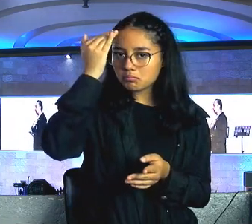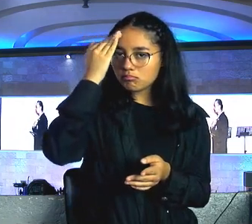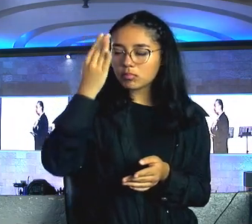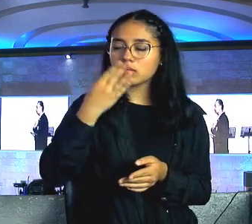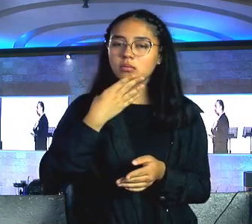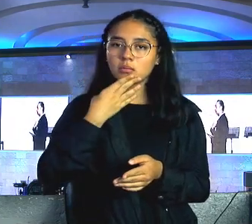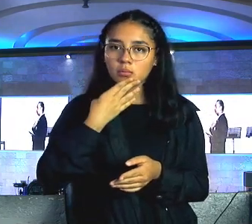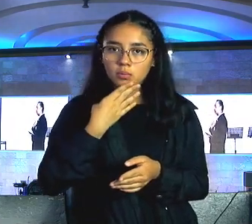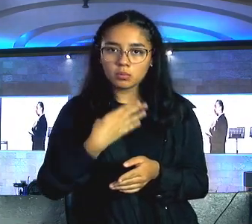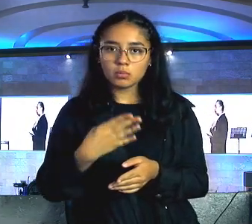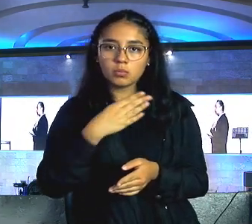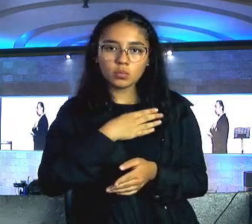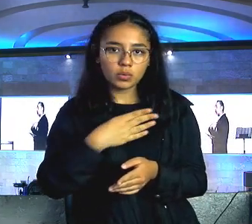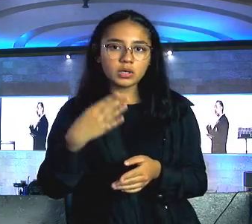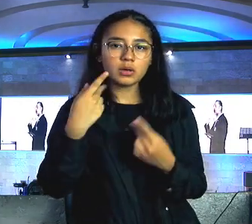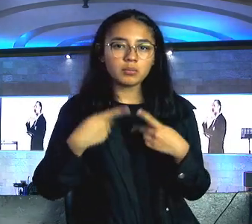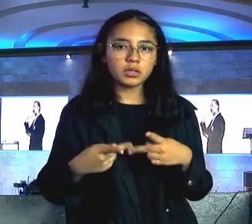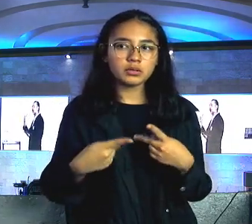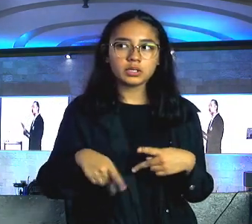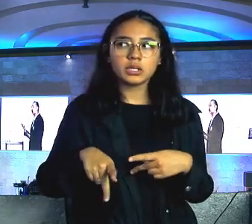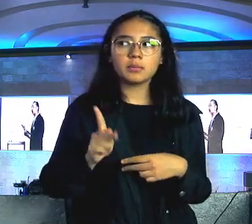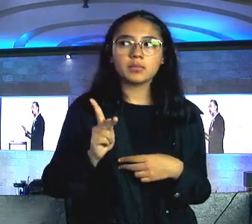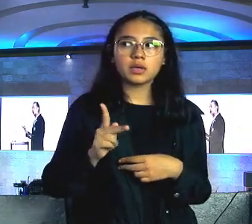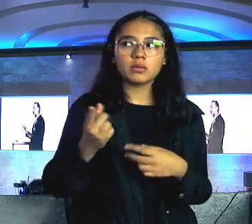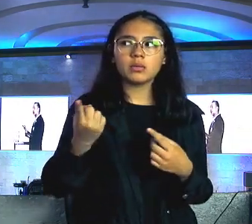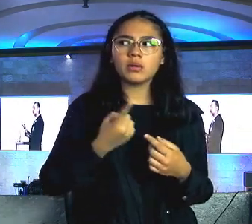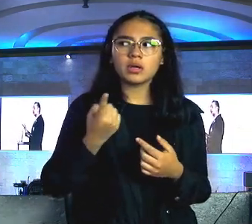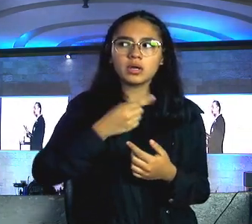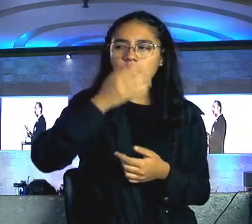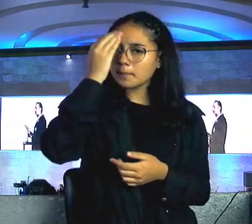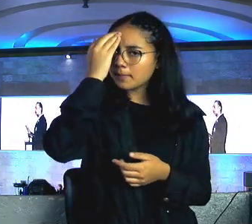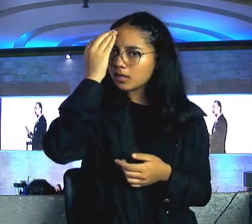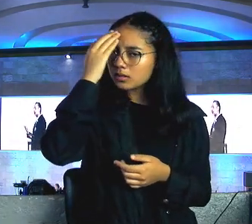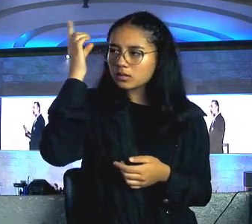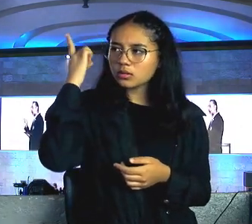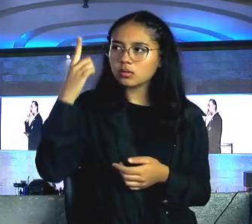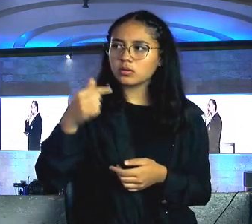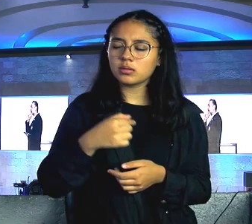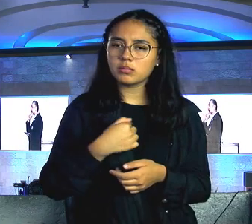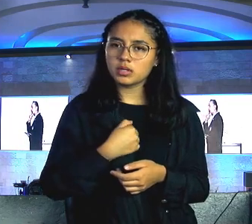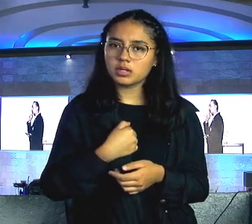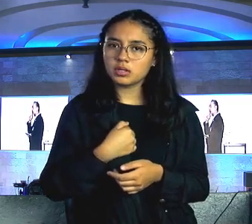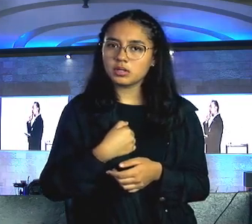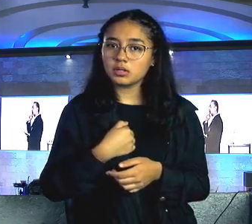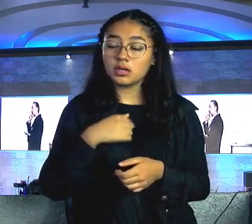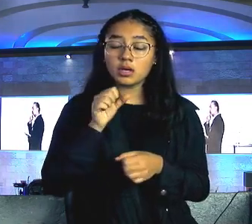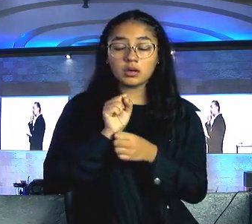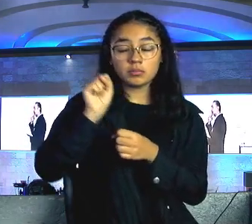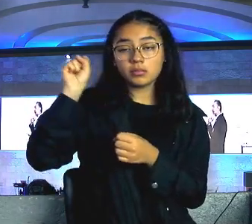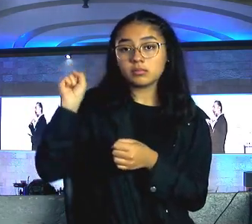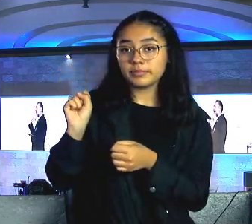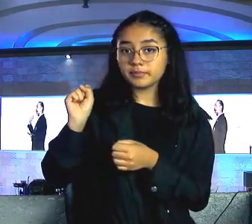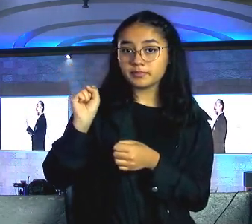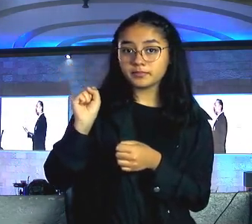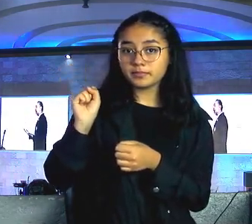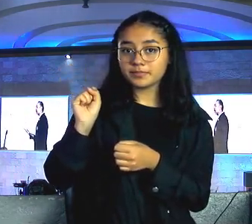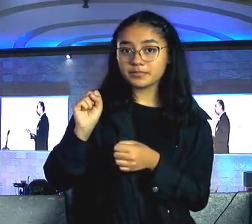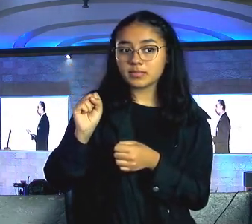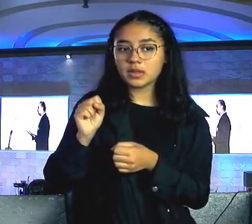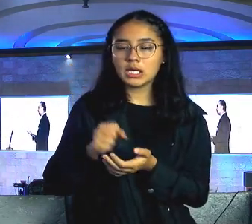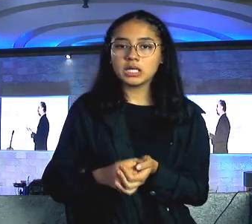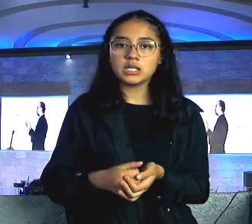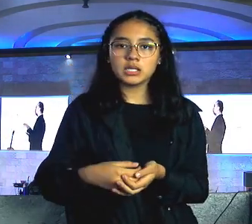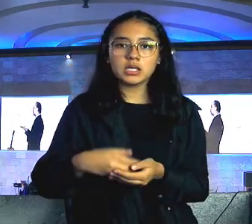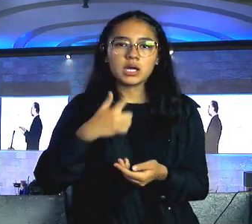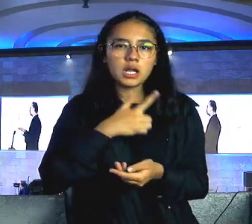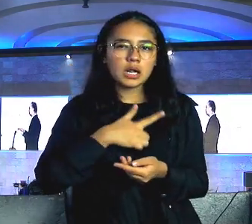gente, pero ¿qué pensará Dios de mí? La semana pasada pensábamos, ¿y le caeré bien a Dios o le